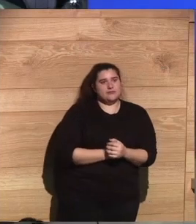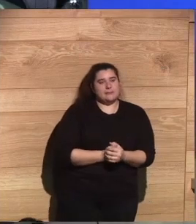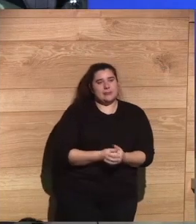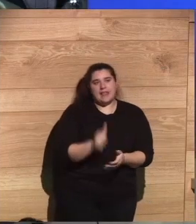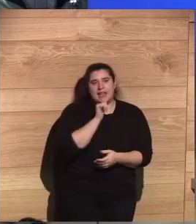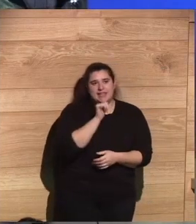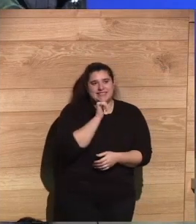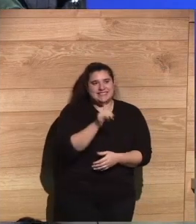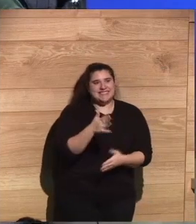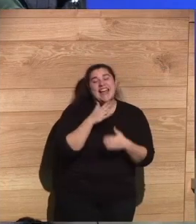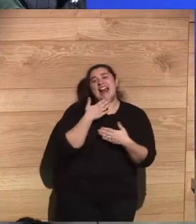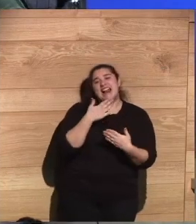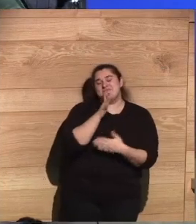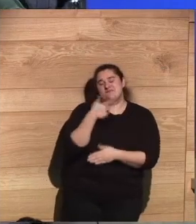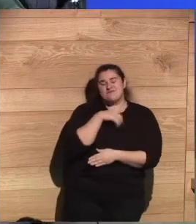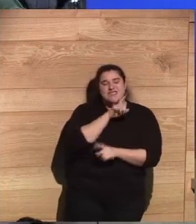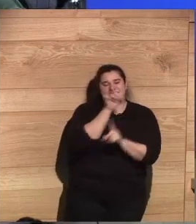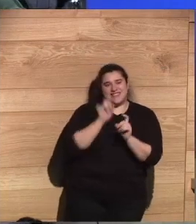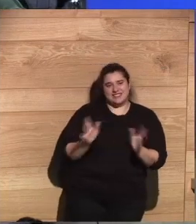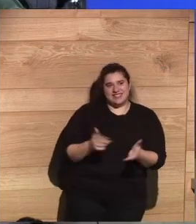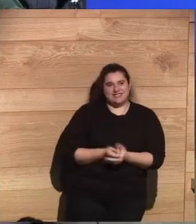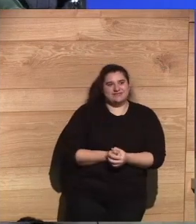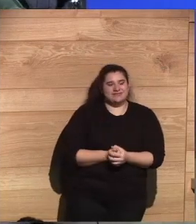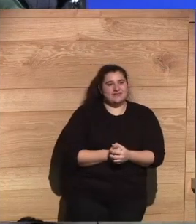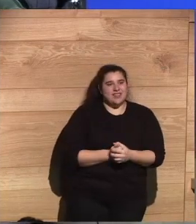De nada, gracias por la pregunta.